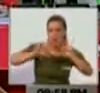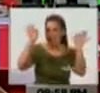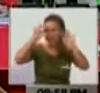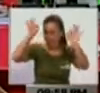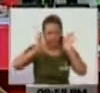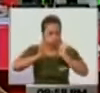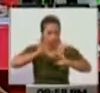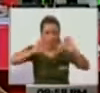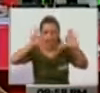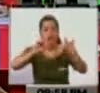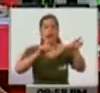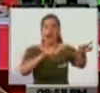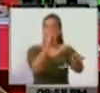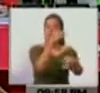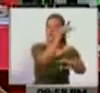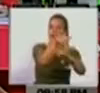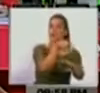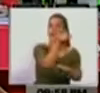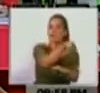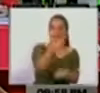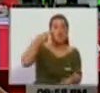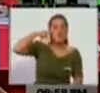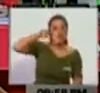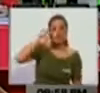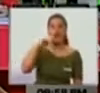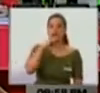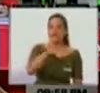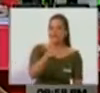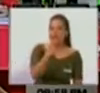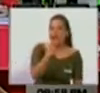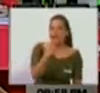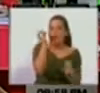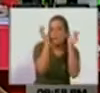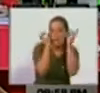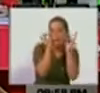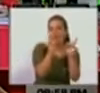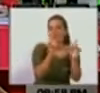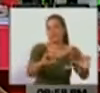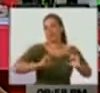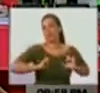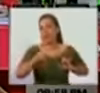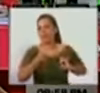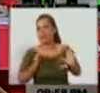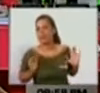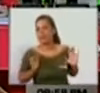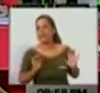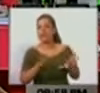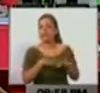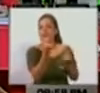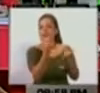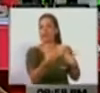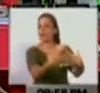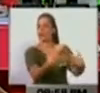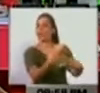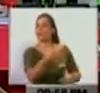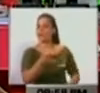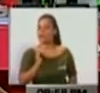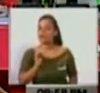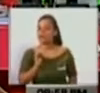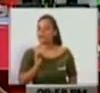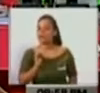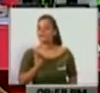la Asamblea Nacional, en la Comisión de Contraloría. Es para extorsionarlo. A ese señor Jatar lo grabó